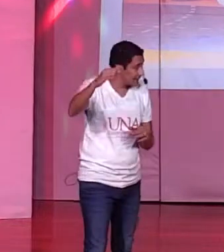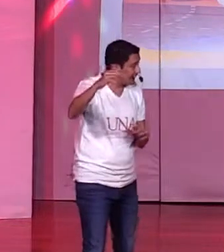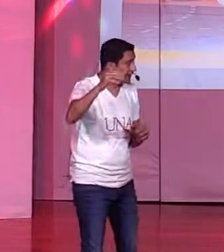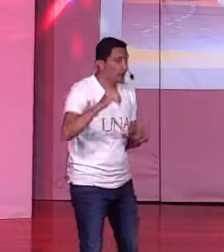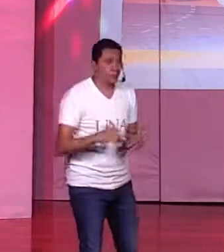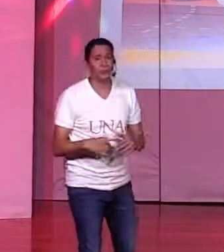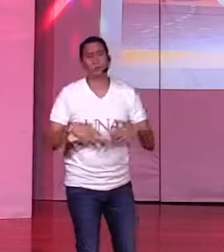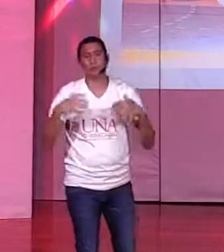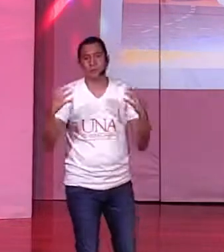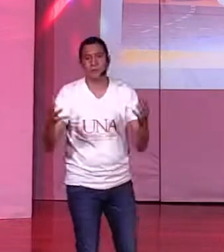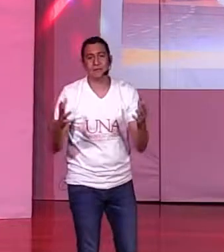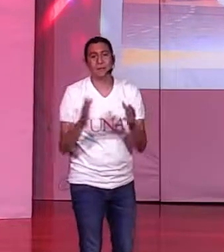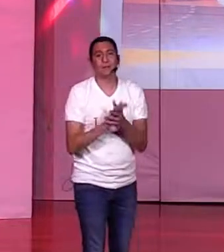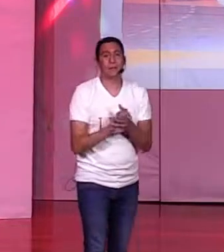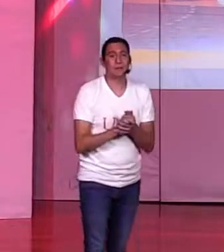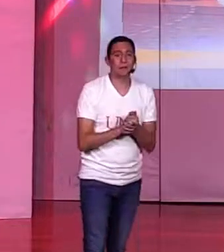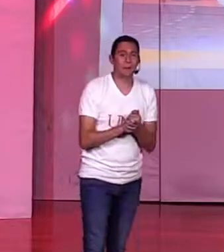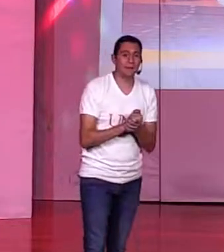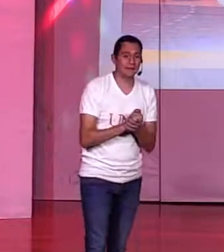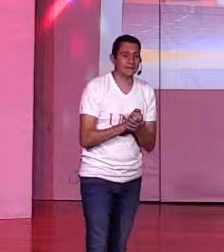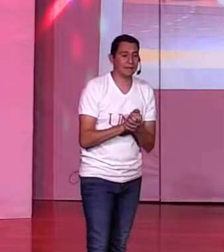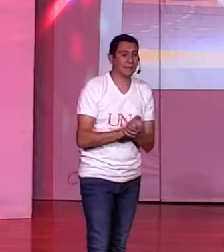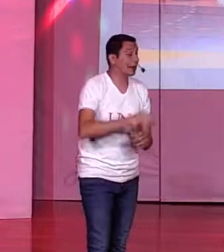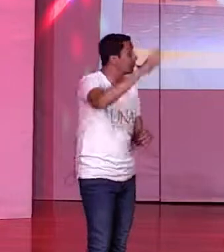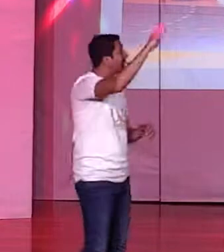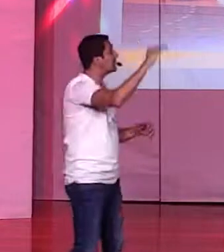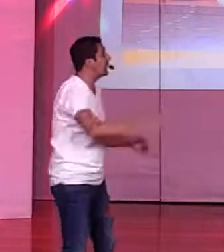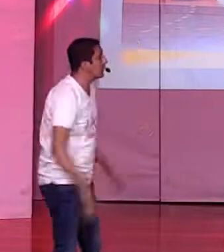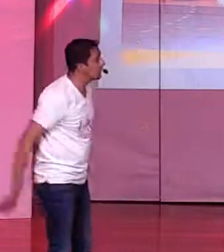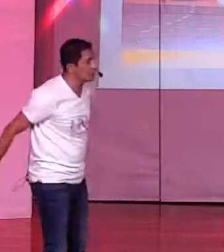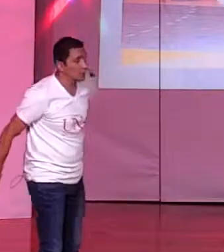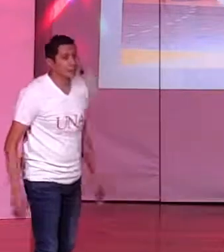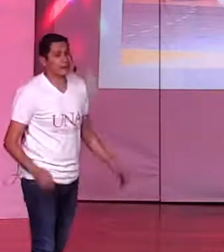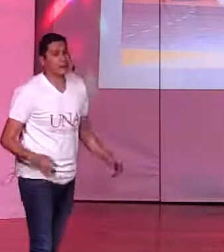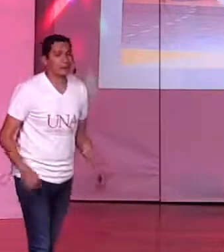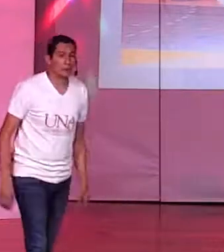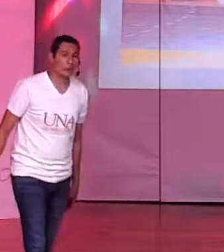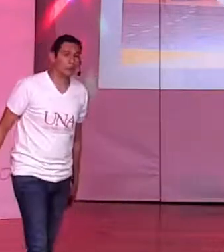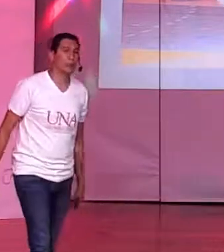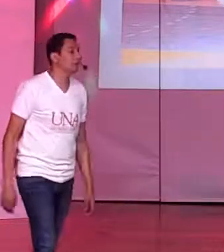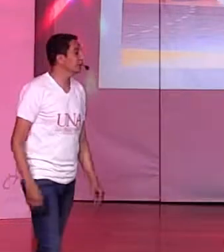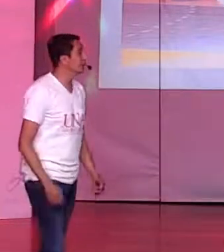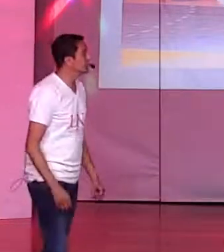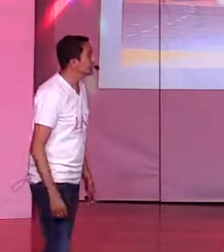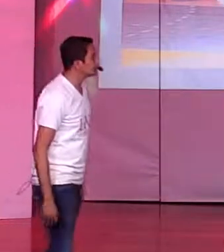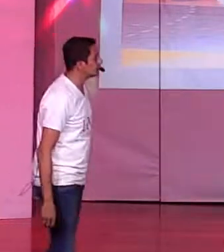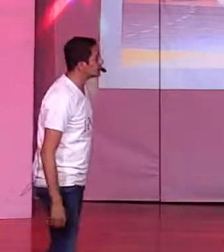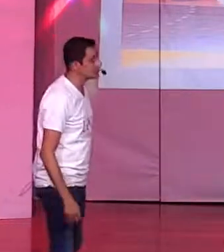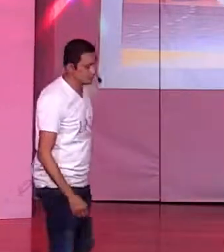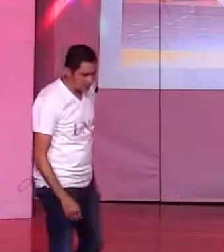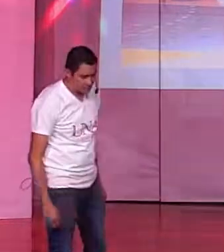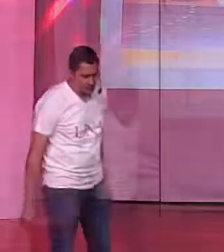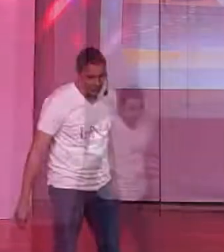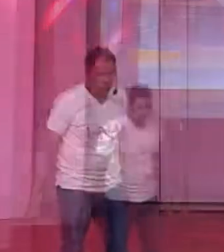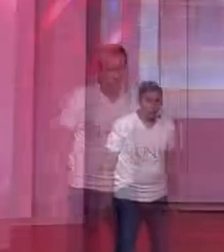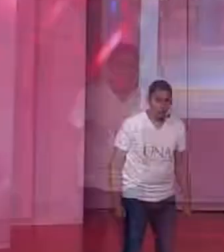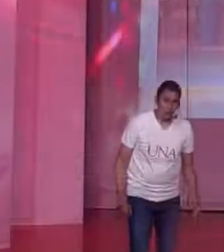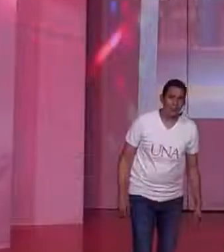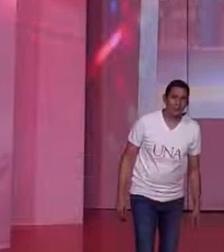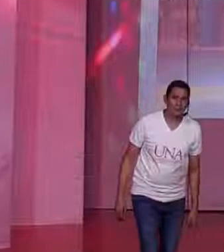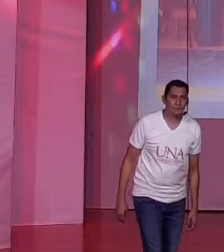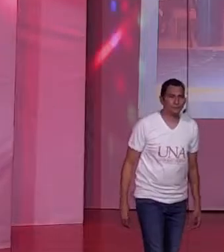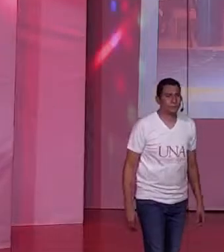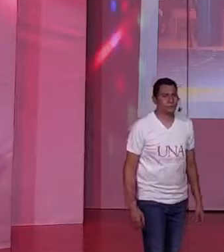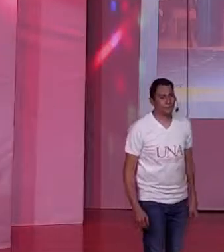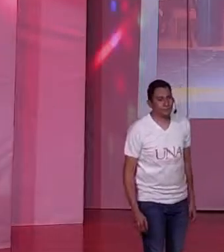las, uh-huh, mantienes aquí en la U, entonces puede ser parte de esta beca. La cuarta. Excelente. Estudiante asistente. Opa. Usted puede asistir a un proyecto, sí, ¿verdad? Okay.